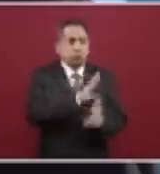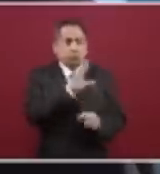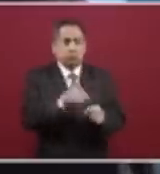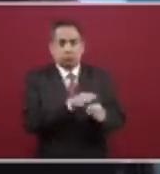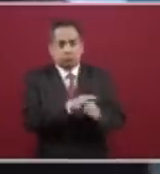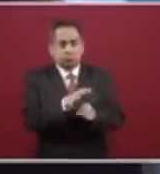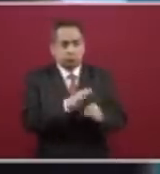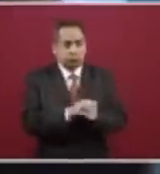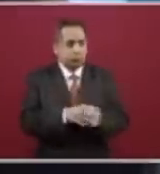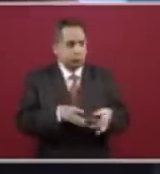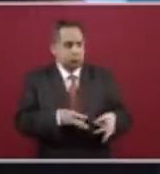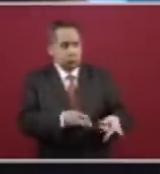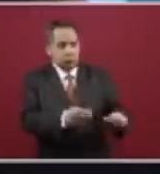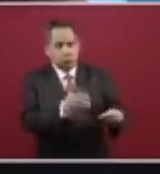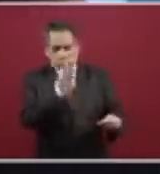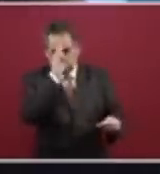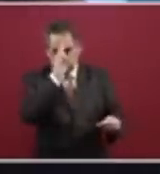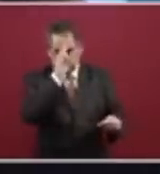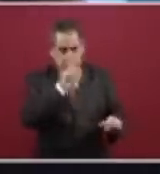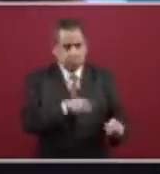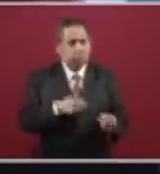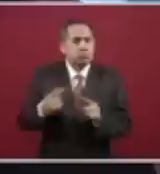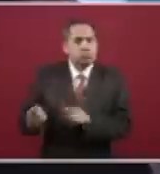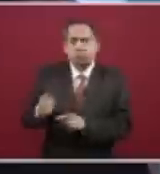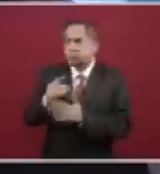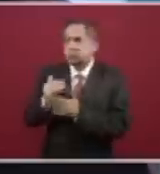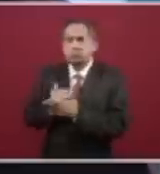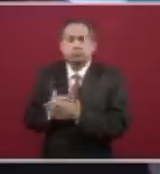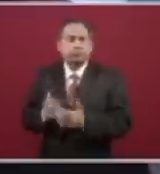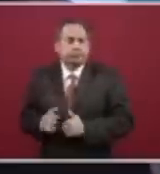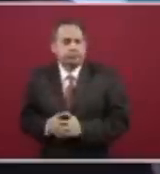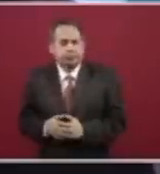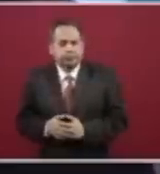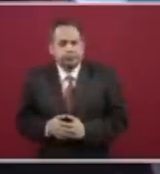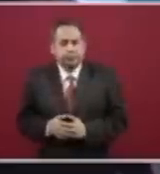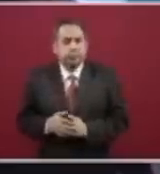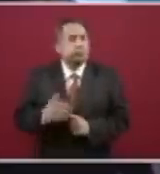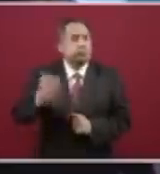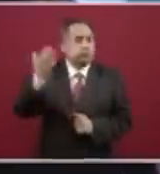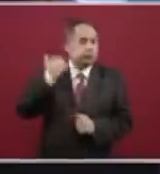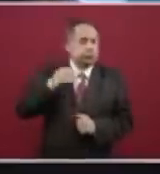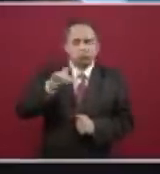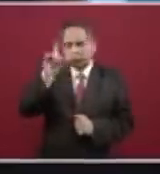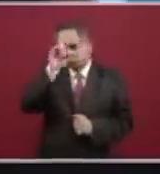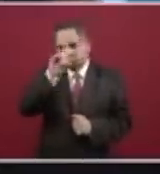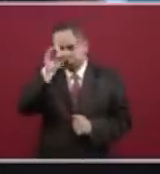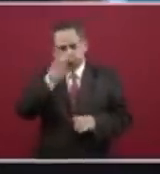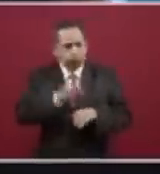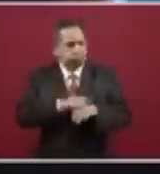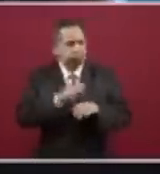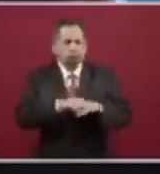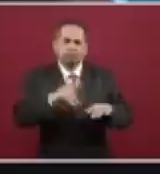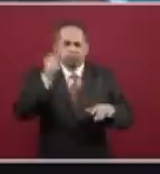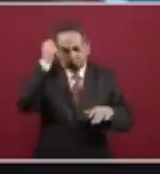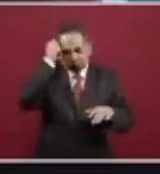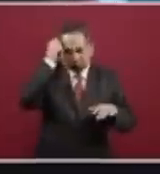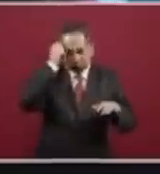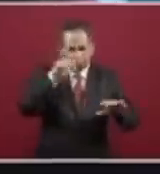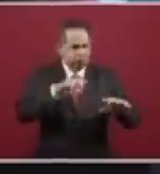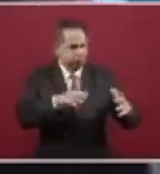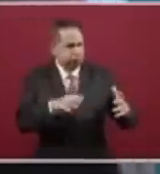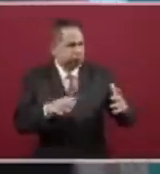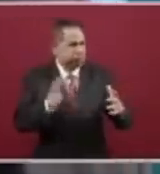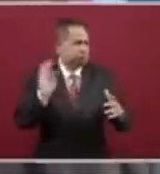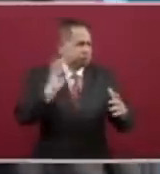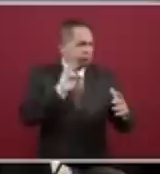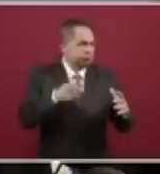sí sí en el momento en que se hizo la sugerencia de tomar en consideración texcoco se hubiera optado por este